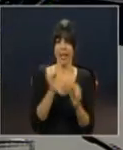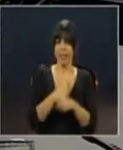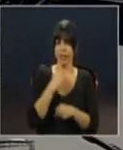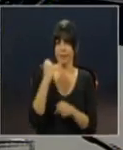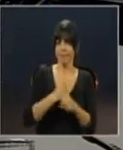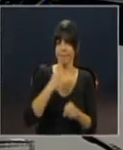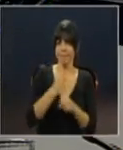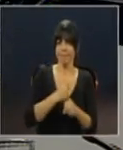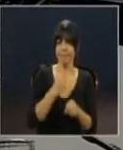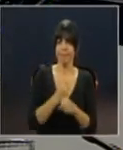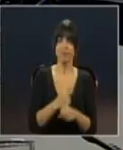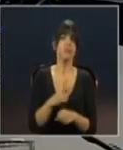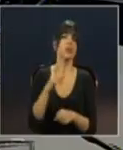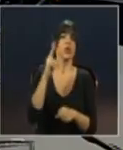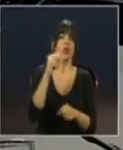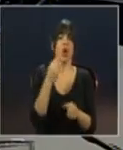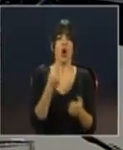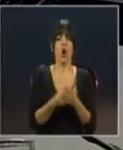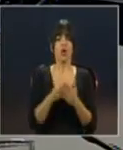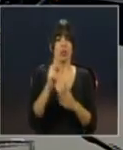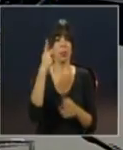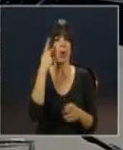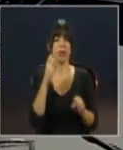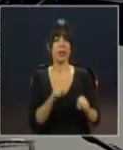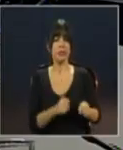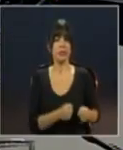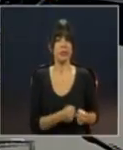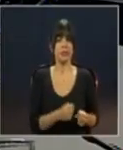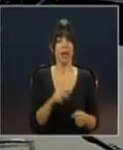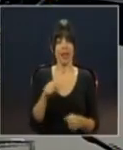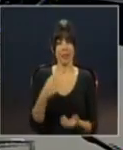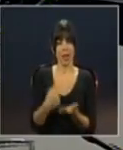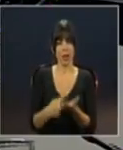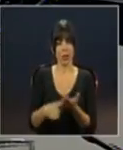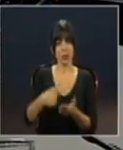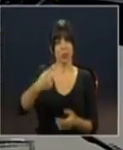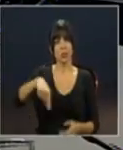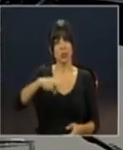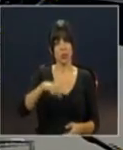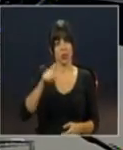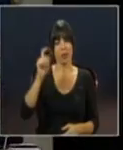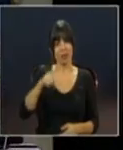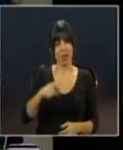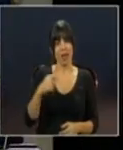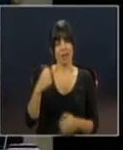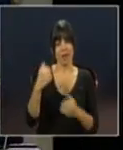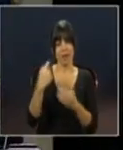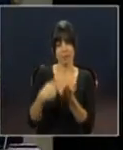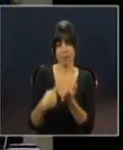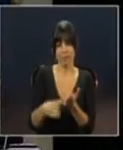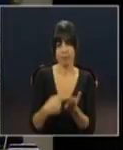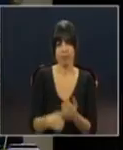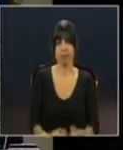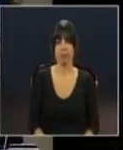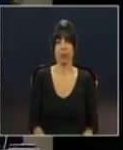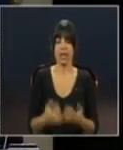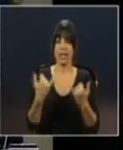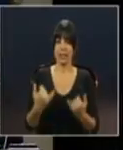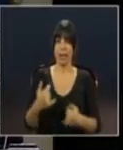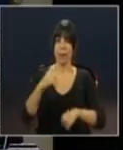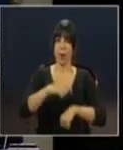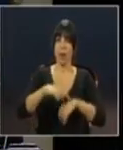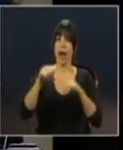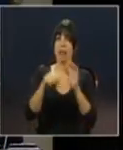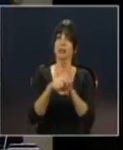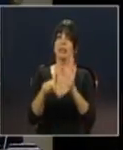sin reparar en el consabido costo político que esta discusión necesariamente acarrea. Llegó la hora de que la